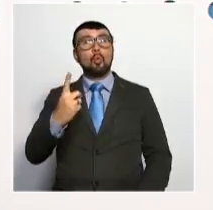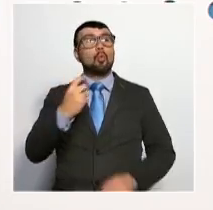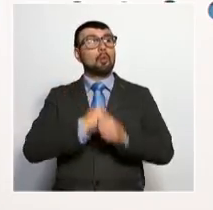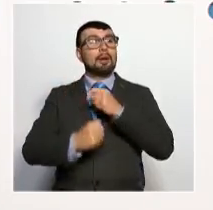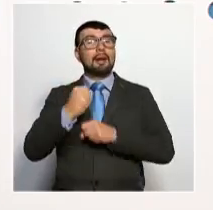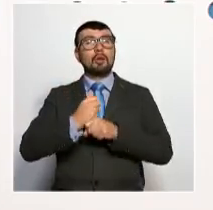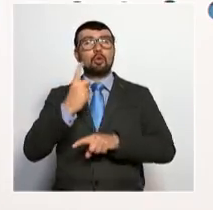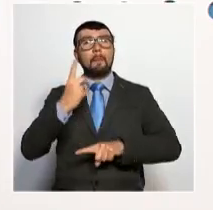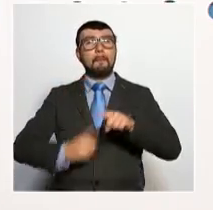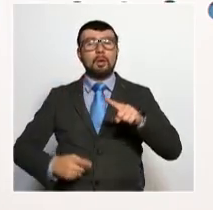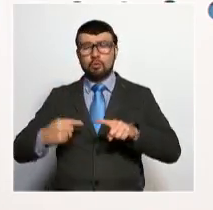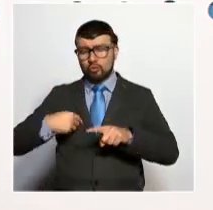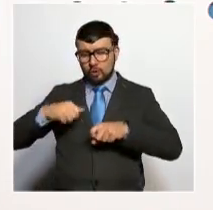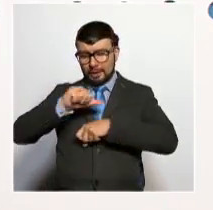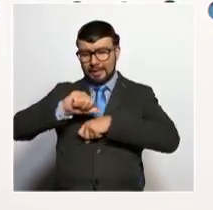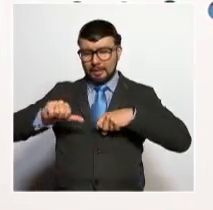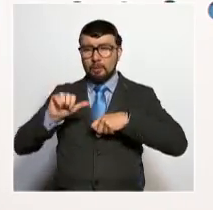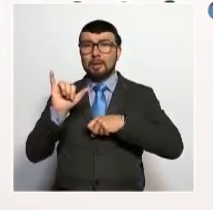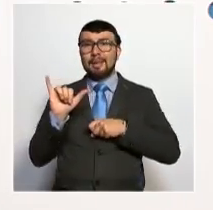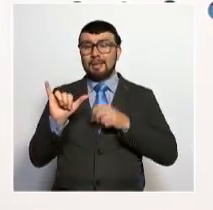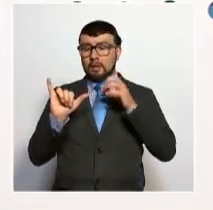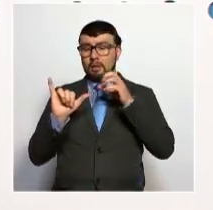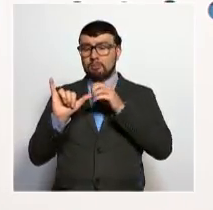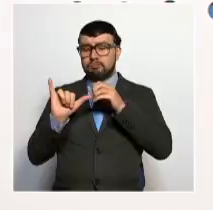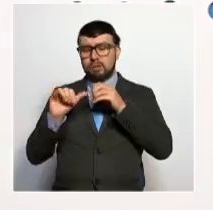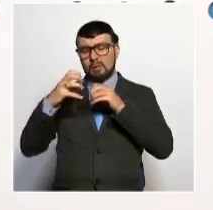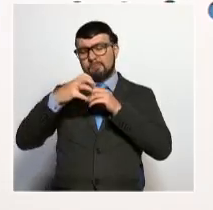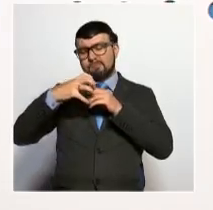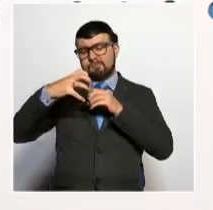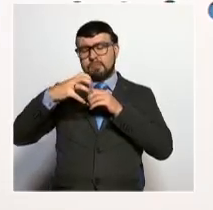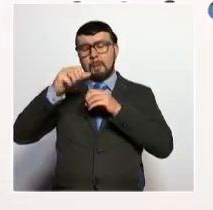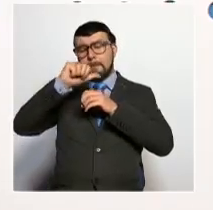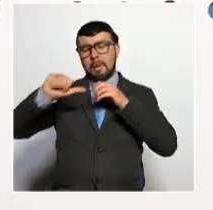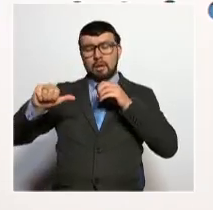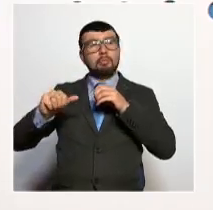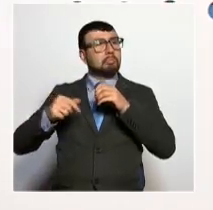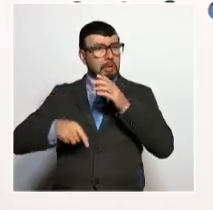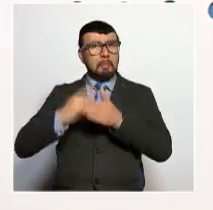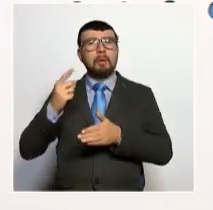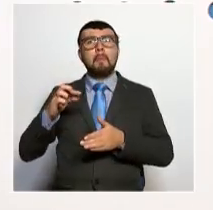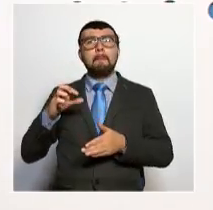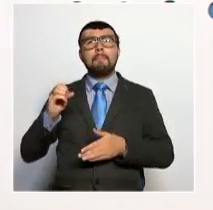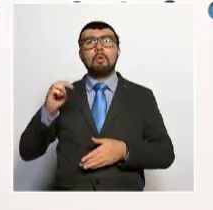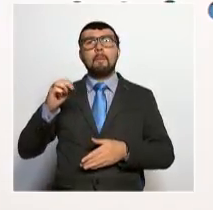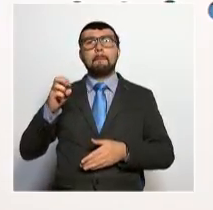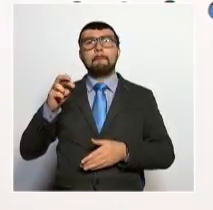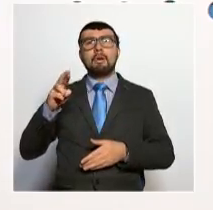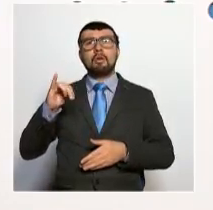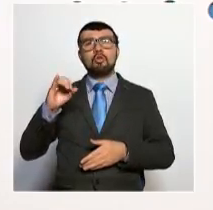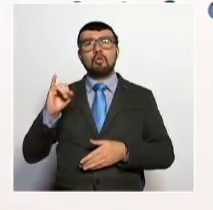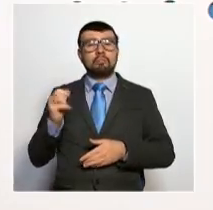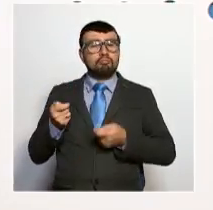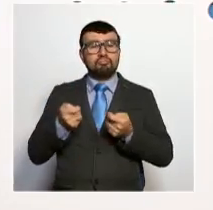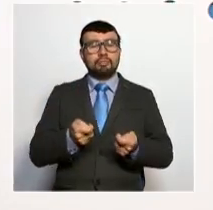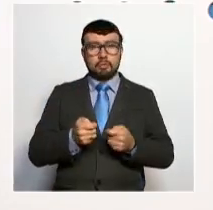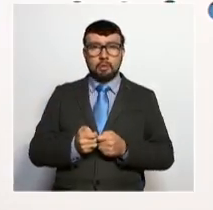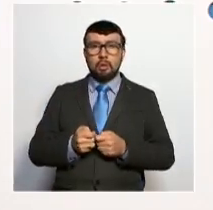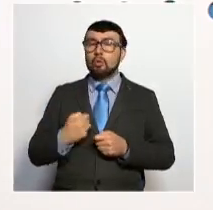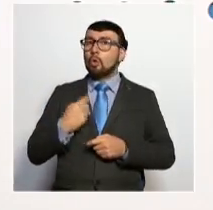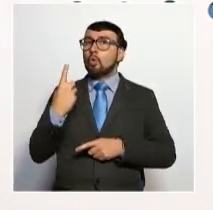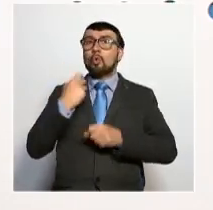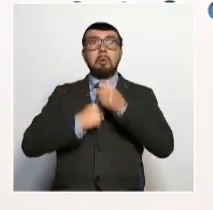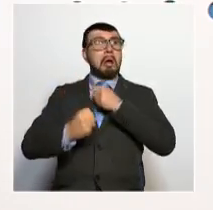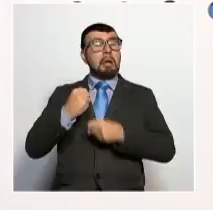de un quiste en ovario izquierdo y de una vez me hicieron el pomeroy. Y durante 1 año no tuve periodo menstrual y